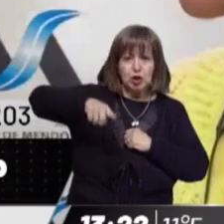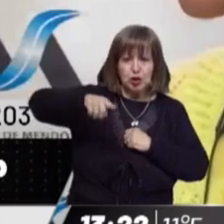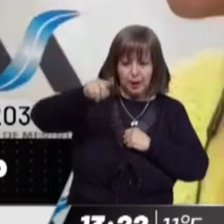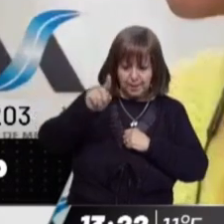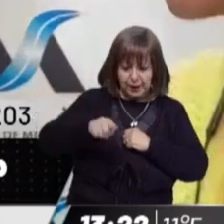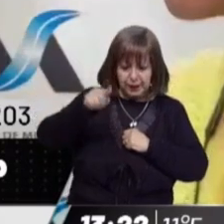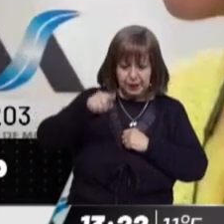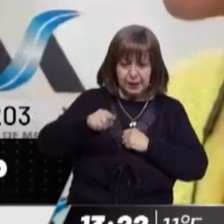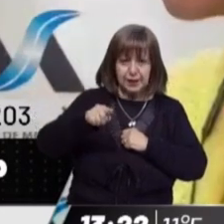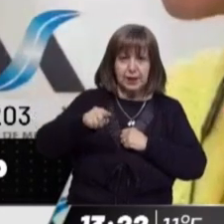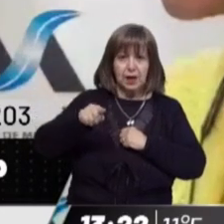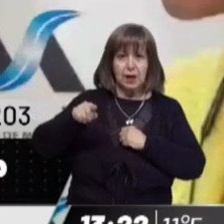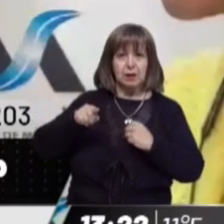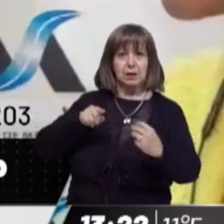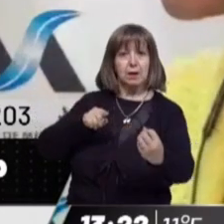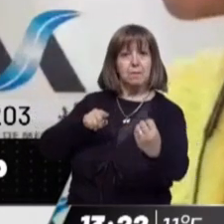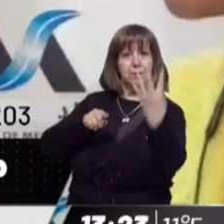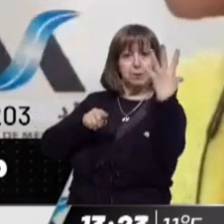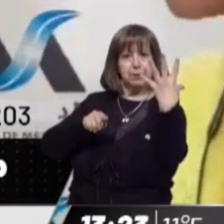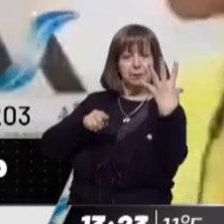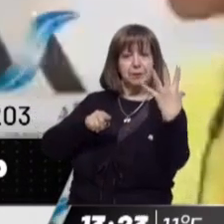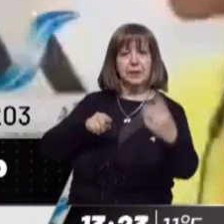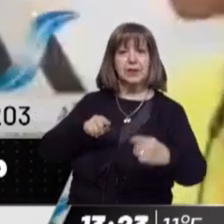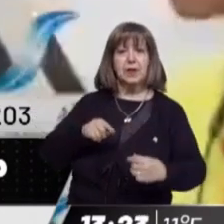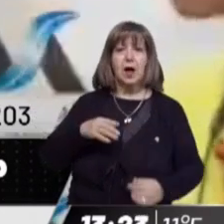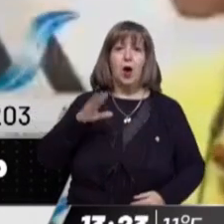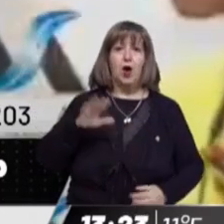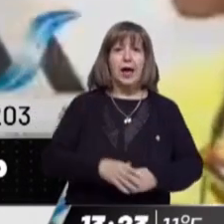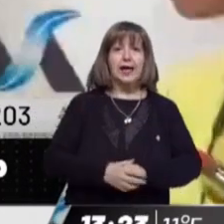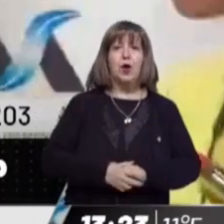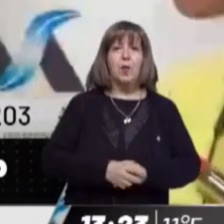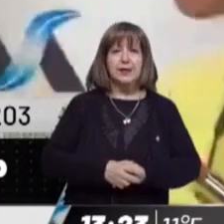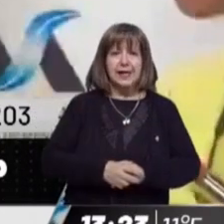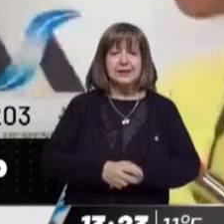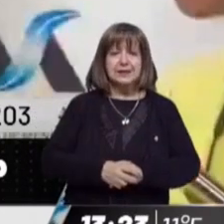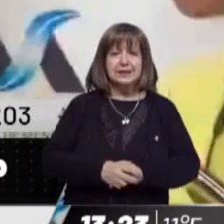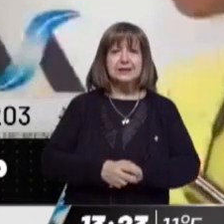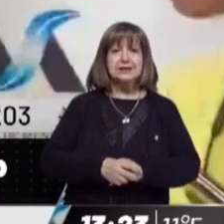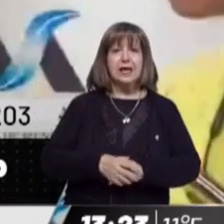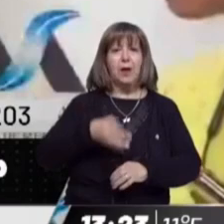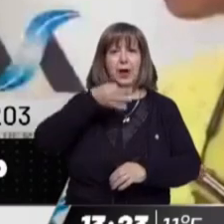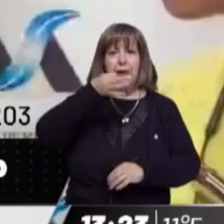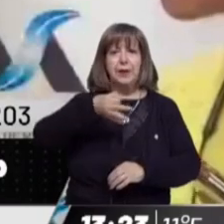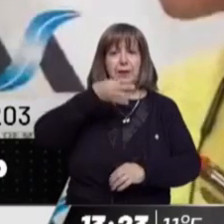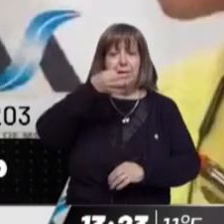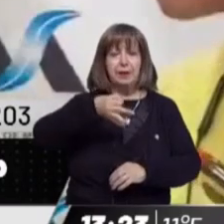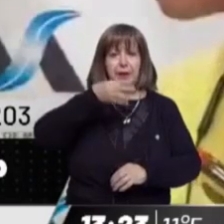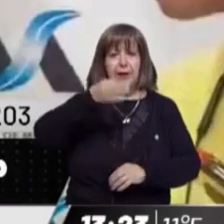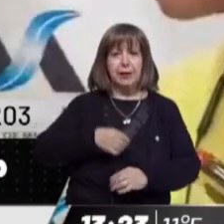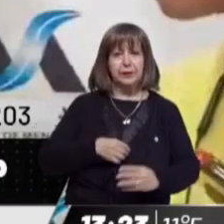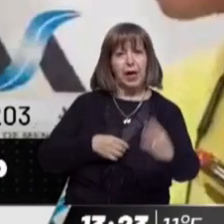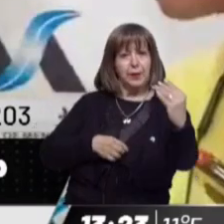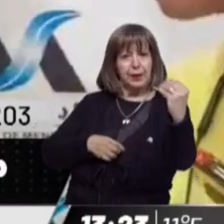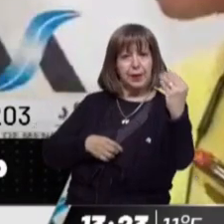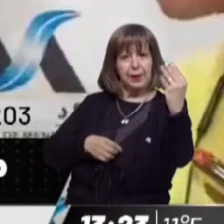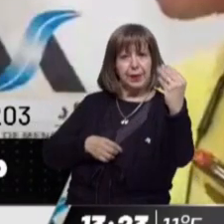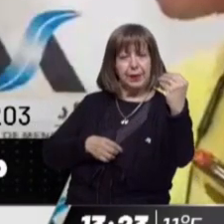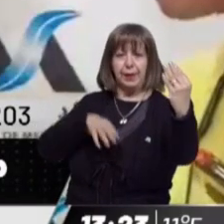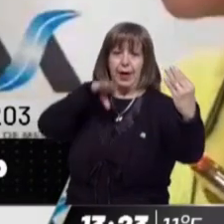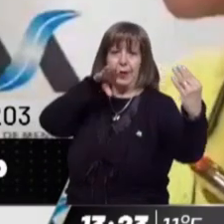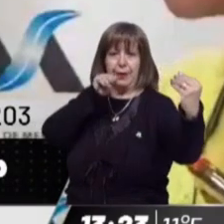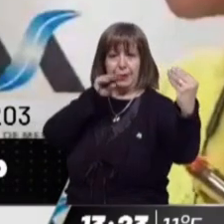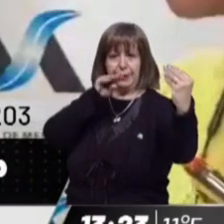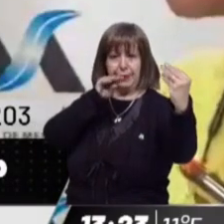comunicar, va a ser atendido virtualmente por una persona y va a dialogar con esa persona, va a poder